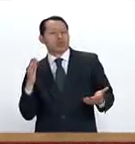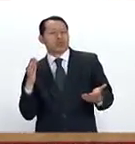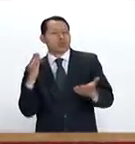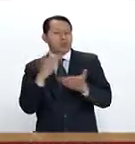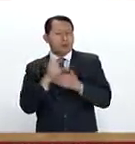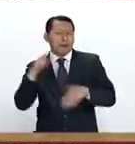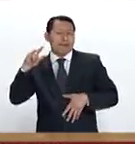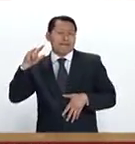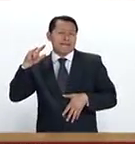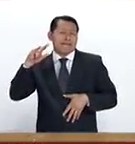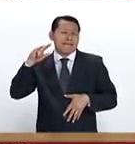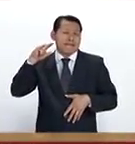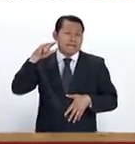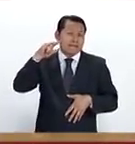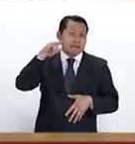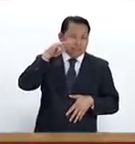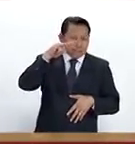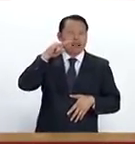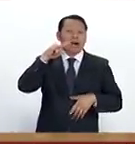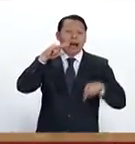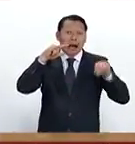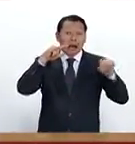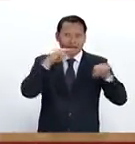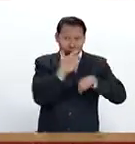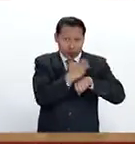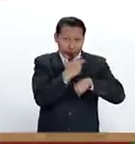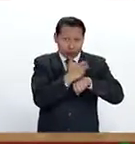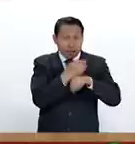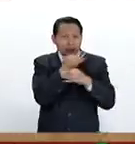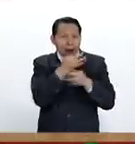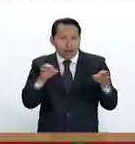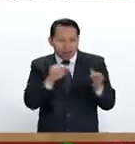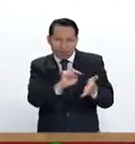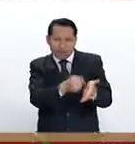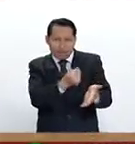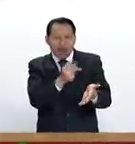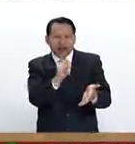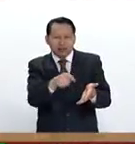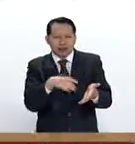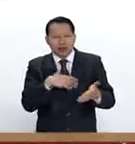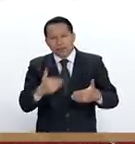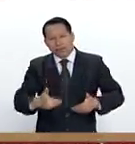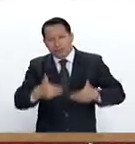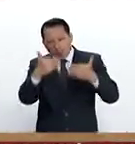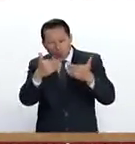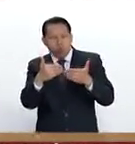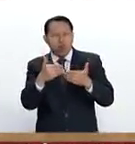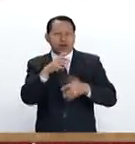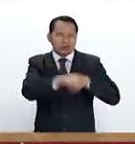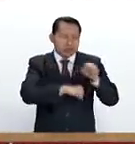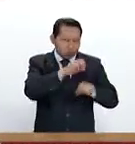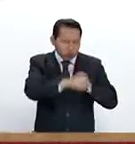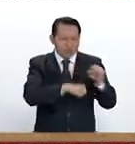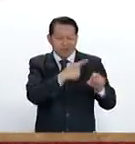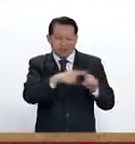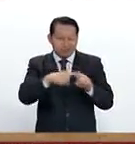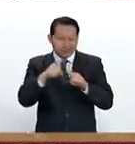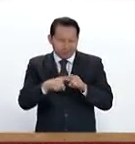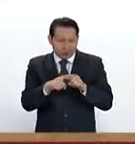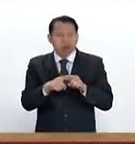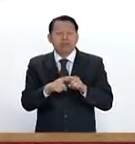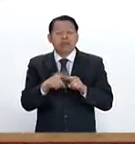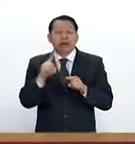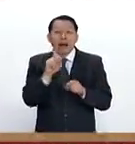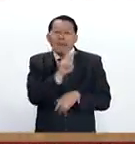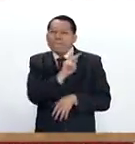vuelo cuando Donald Trump anuncia, firma las órdenes ejecutivas relacionadas con el muro, con las deportaciones. En este caso, digamos que fue